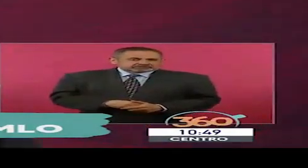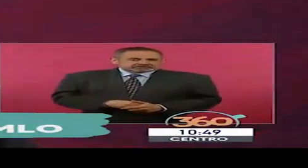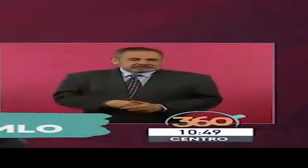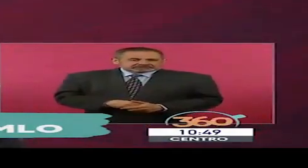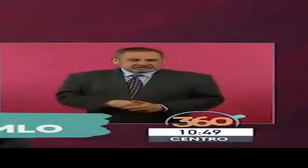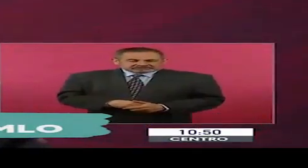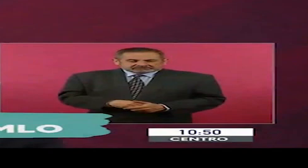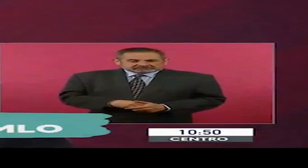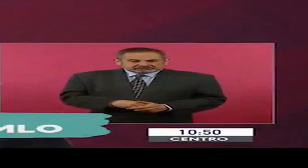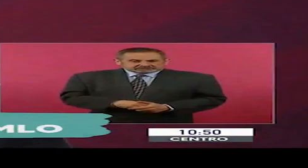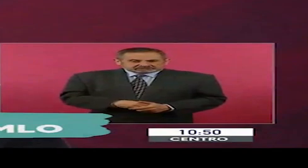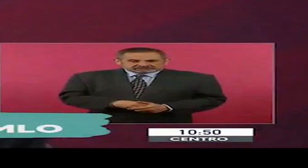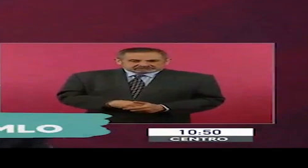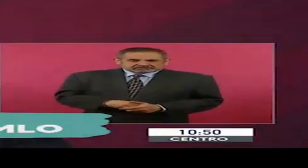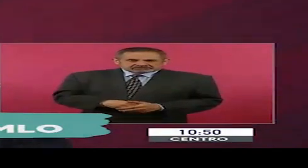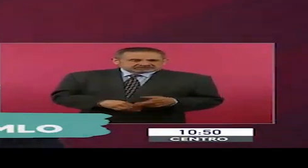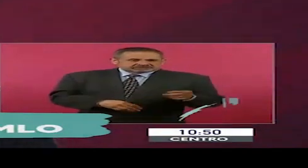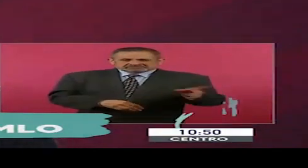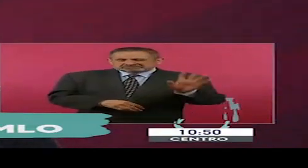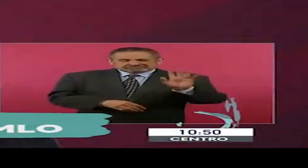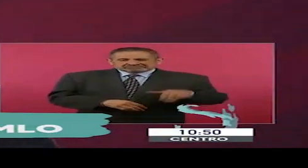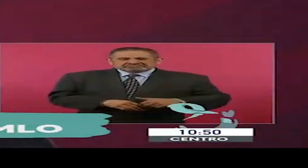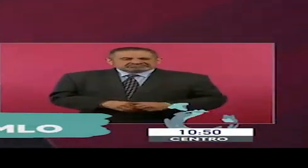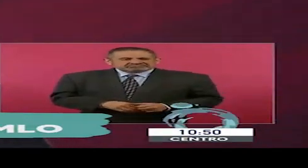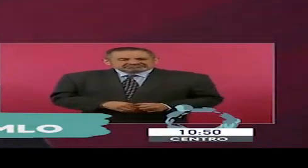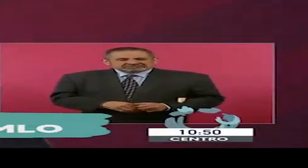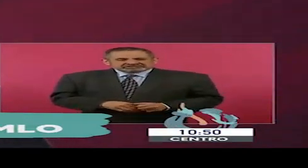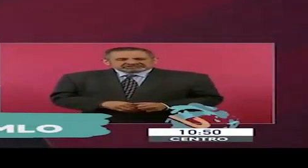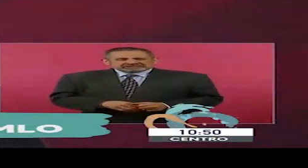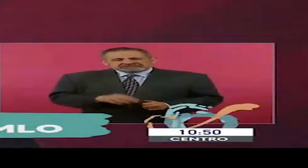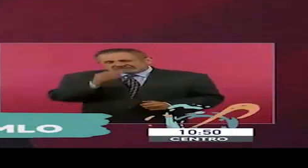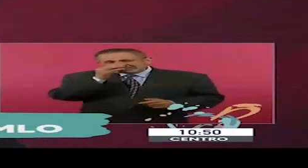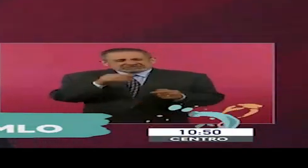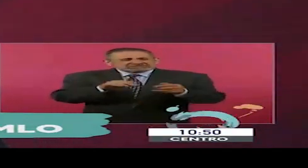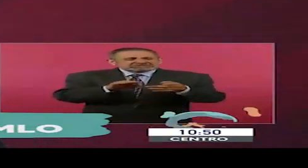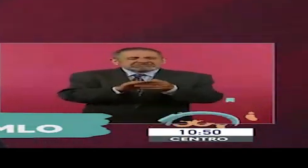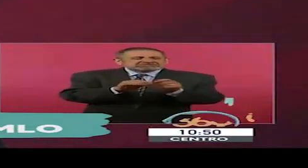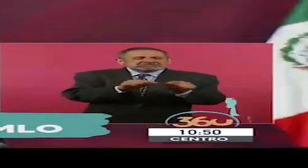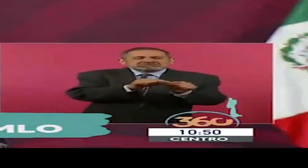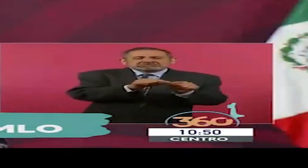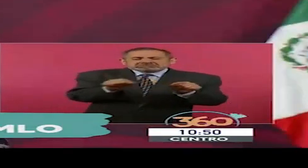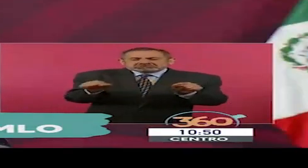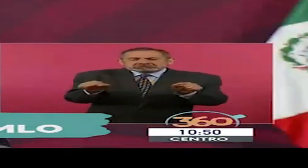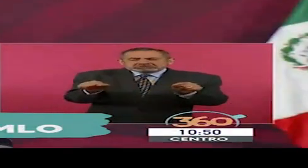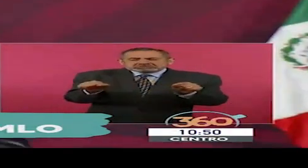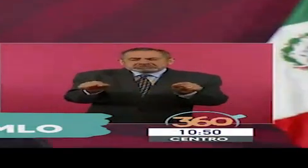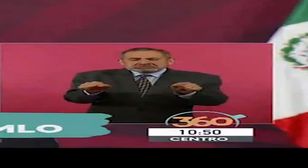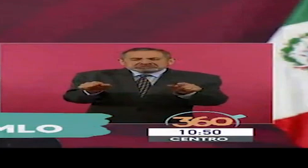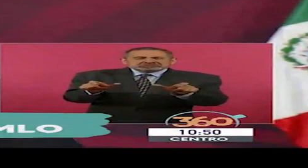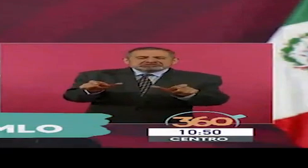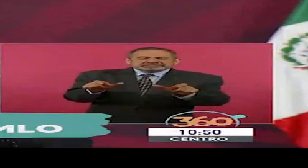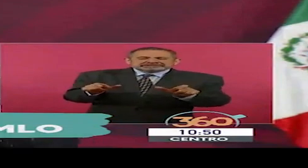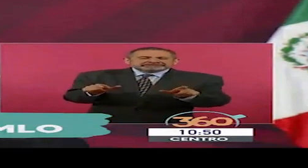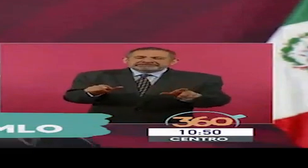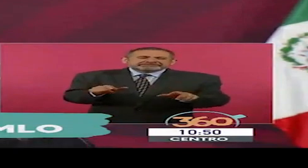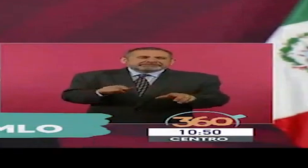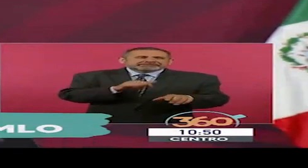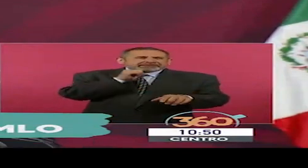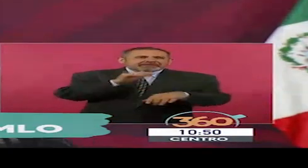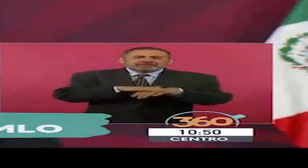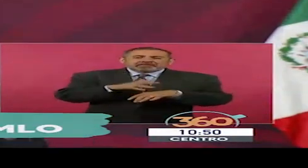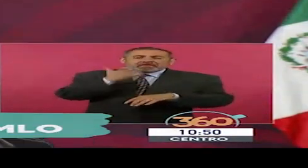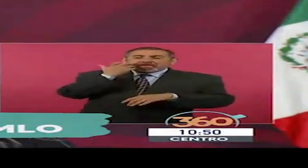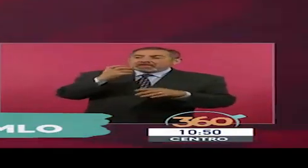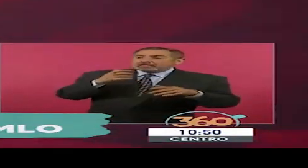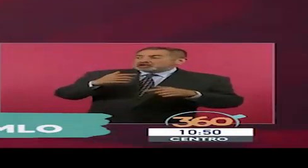un una franja un pequeño es para